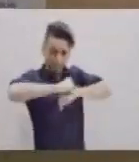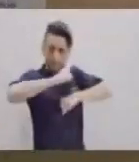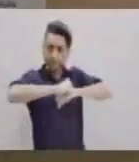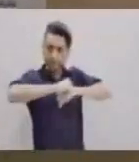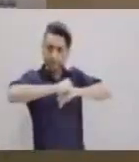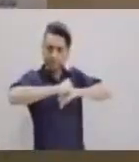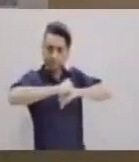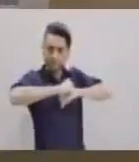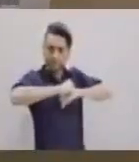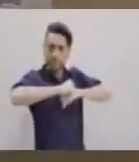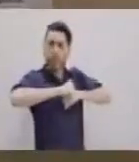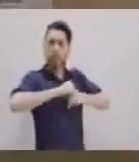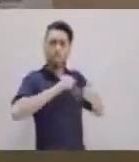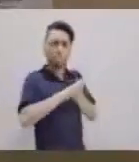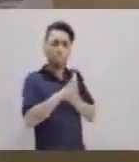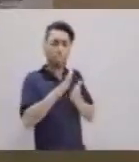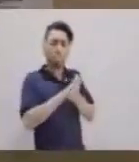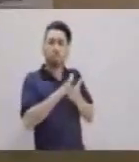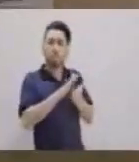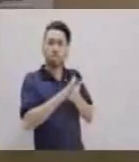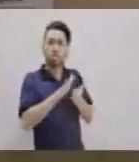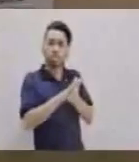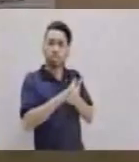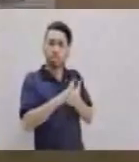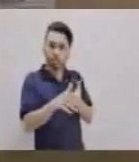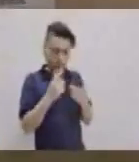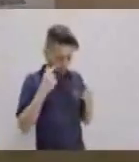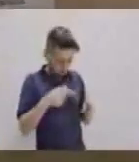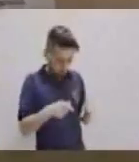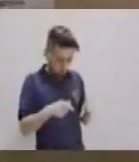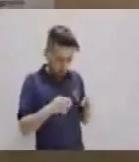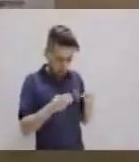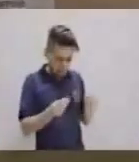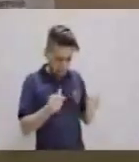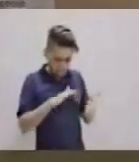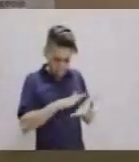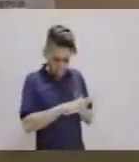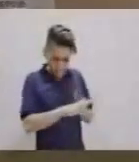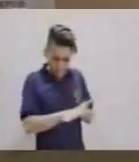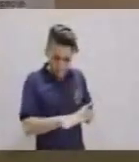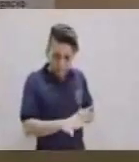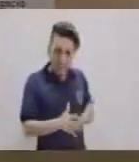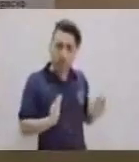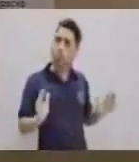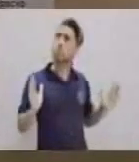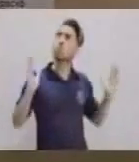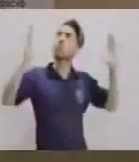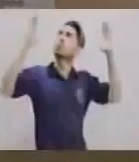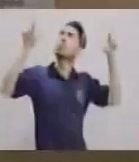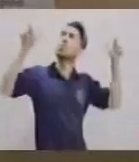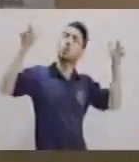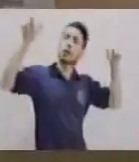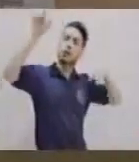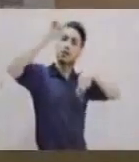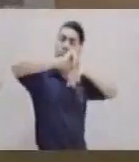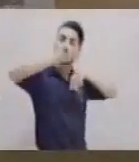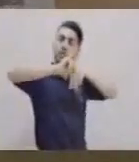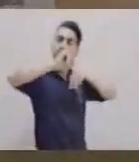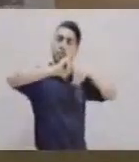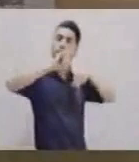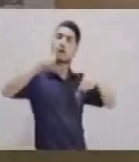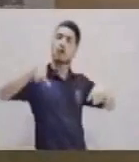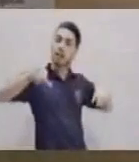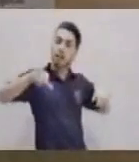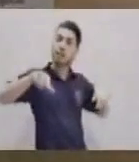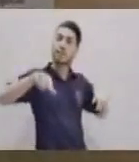gastadas por mis zapatos, el silencio, las manchas de los muros de catedral, los caños de